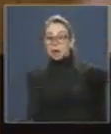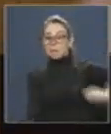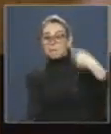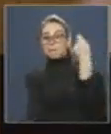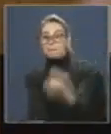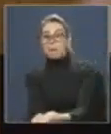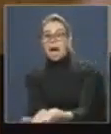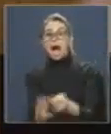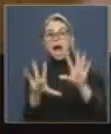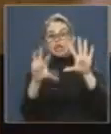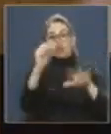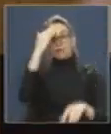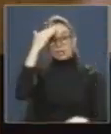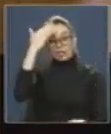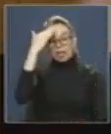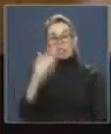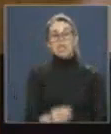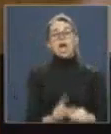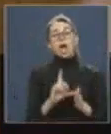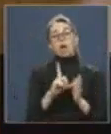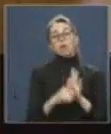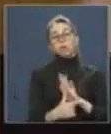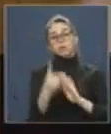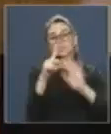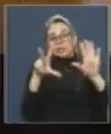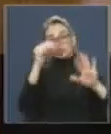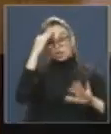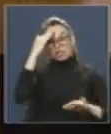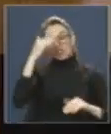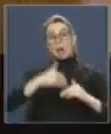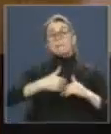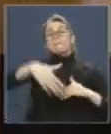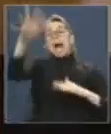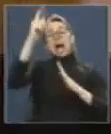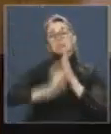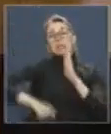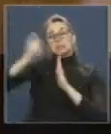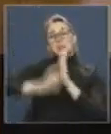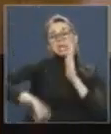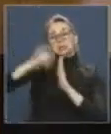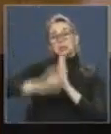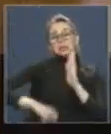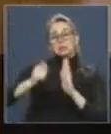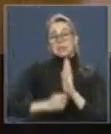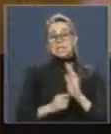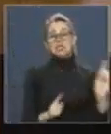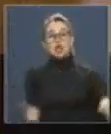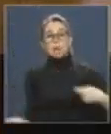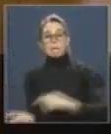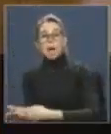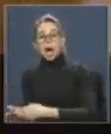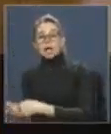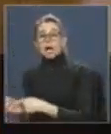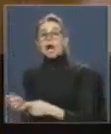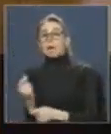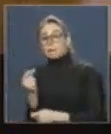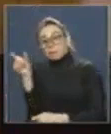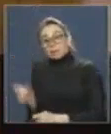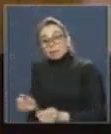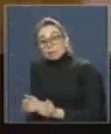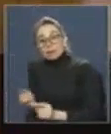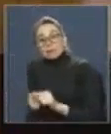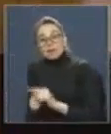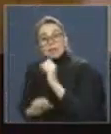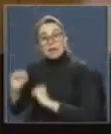a 90 días incluso hasta 180 días y más apropiándose indebidamente de los recursos nuestros pequeños